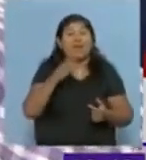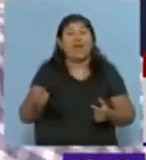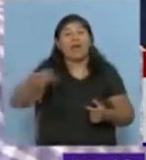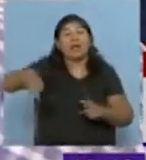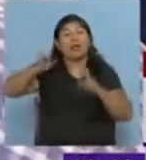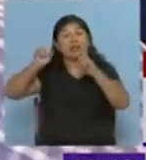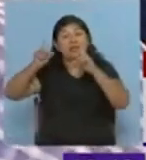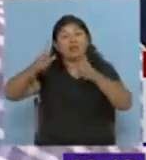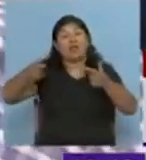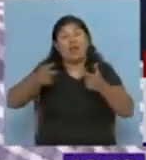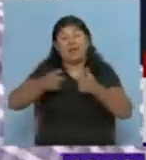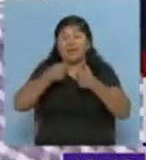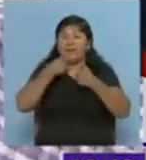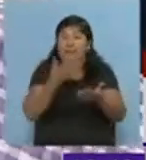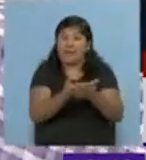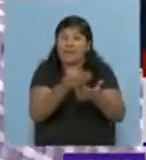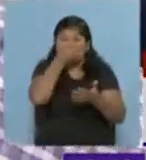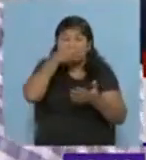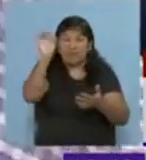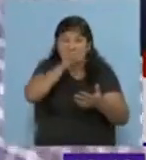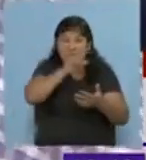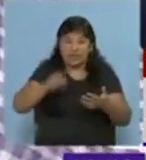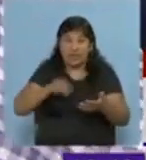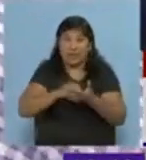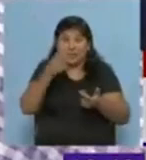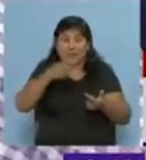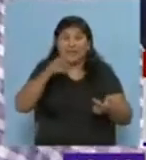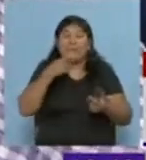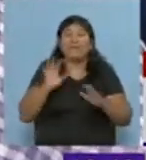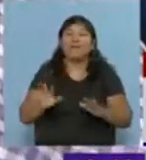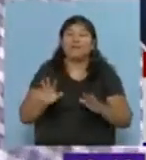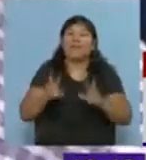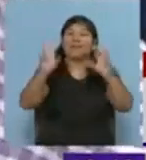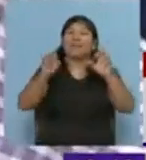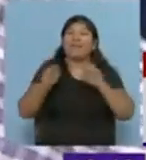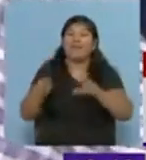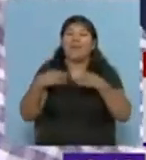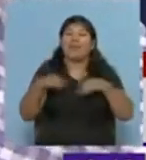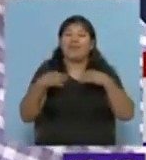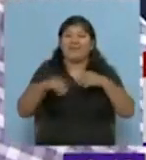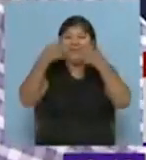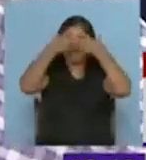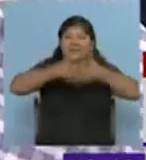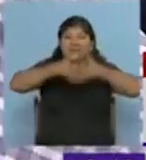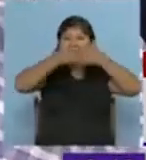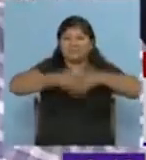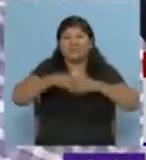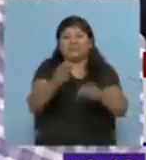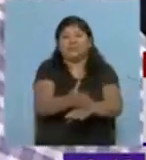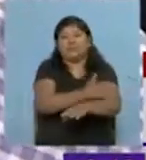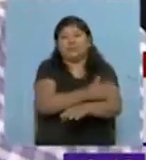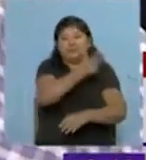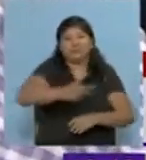mejoras. Bueno, el tema está basado en cómo analizamos el impacto que fue el acuerdo salarial